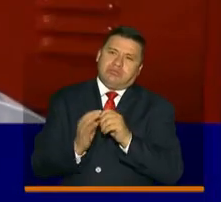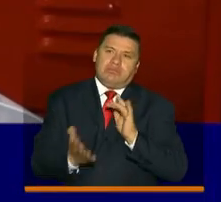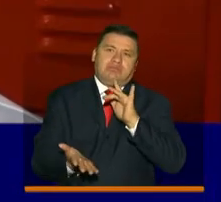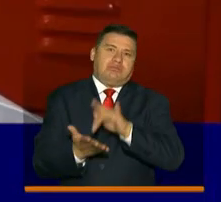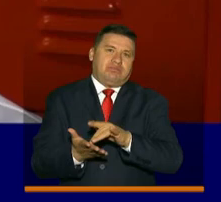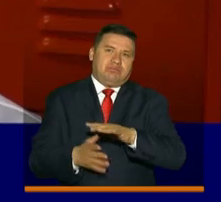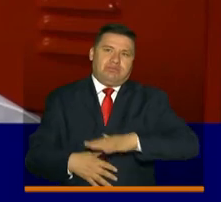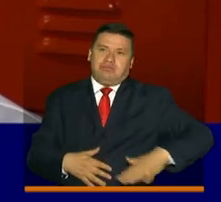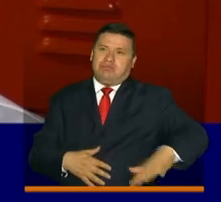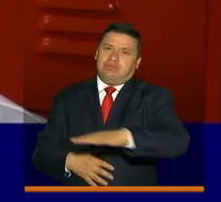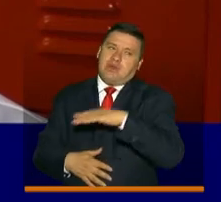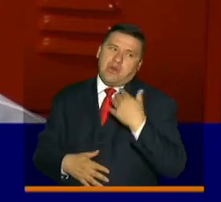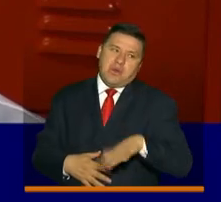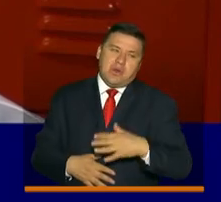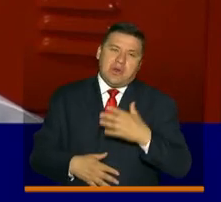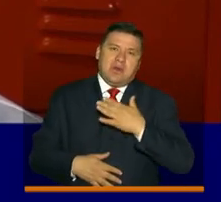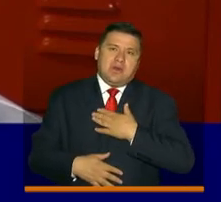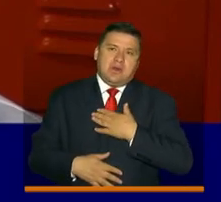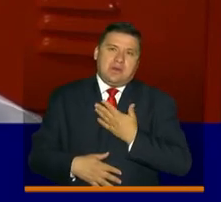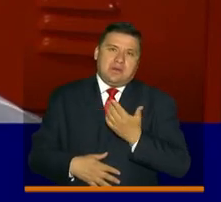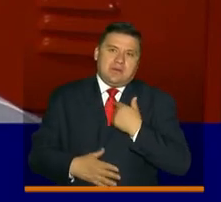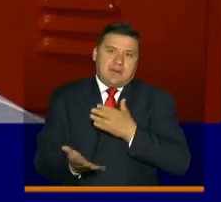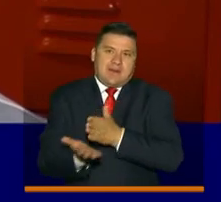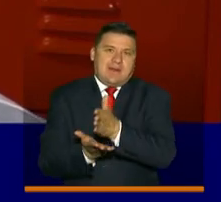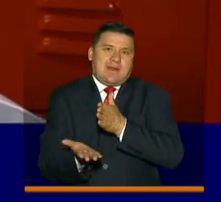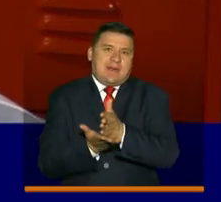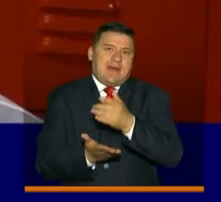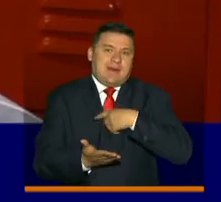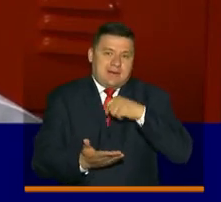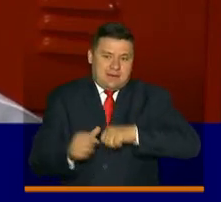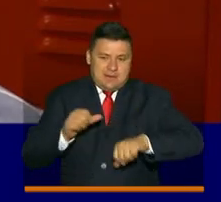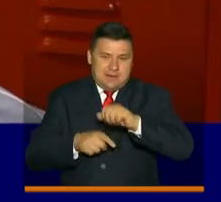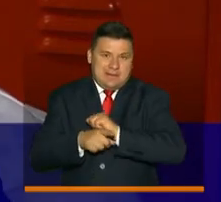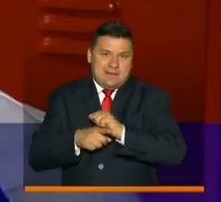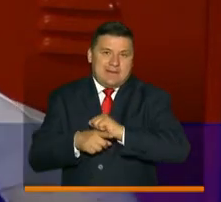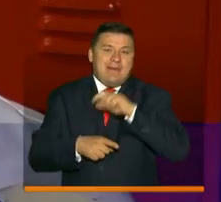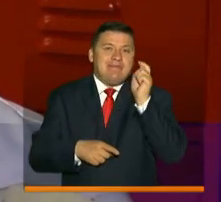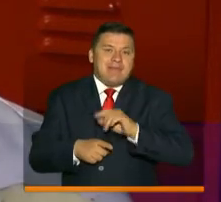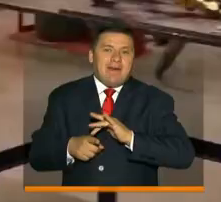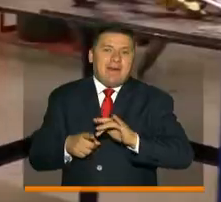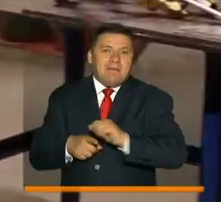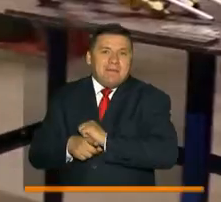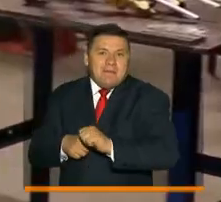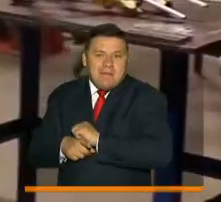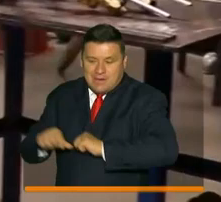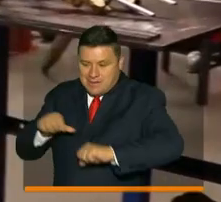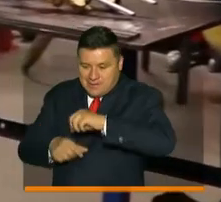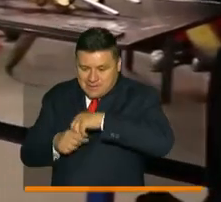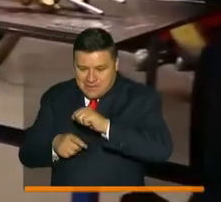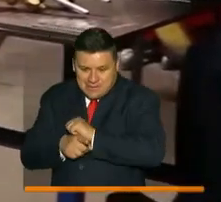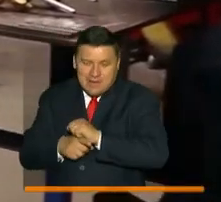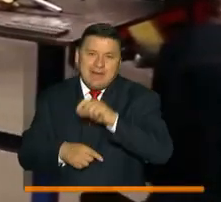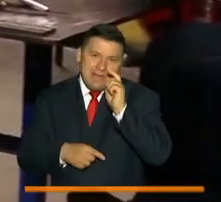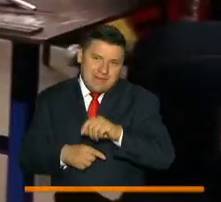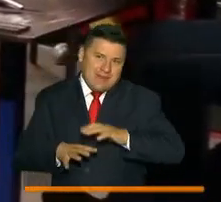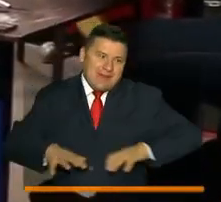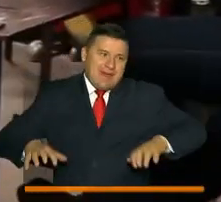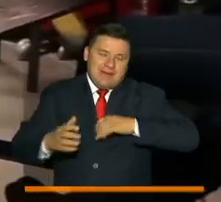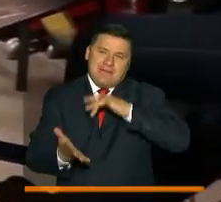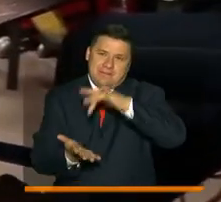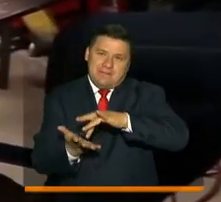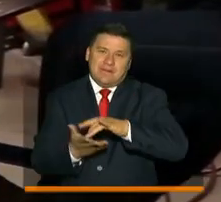regreso al campus, ya que en el caso de estas carreras, en el que se tiene que tener un trabajo práctico, es necesario tener este tipo de